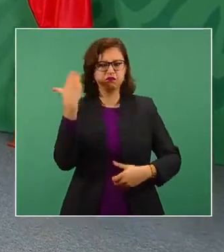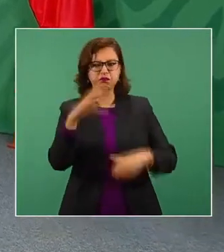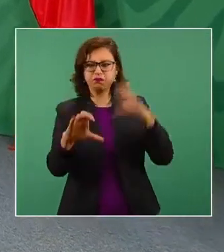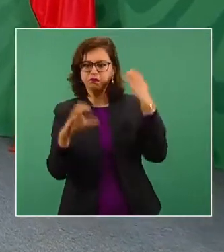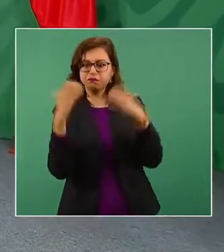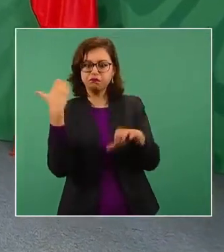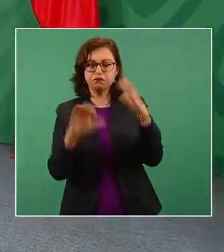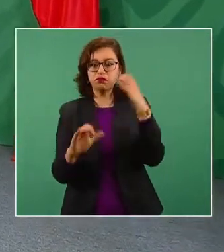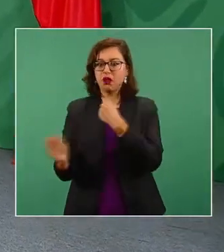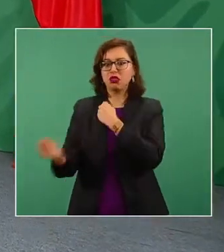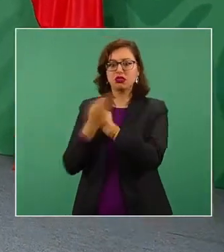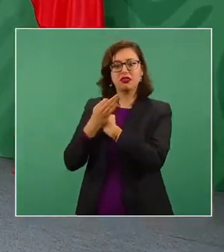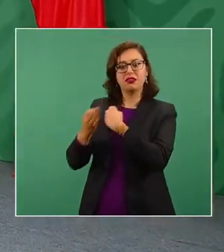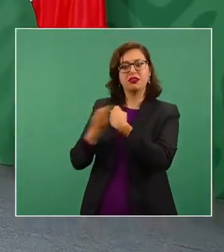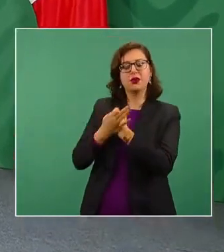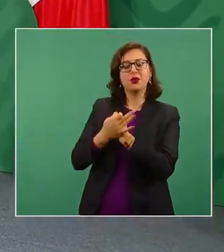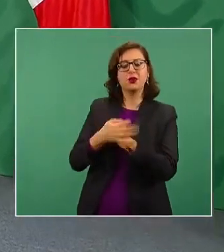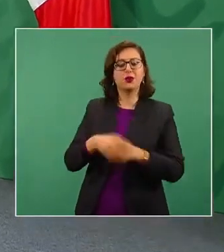pero